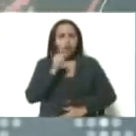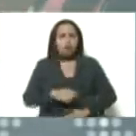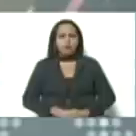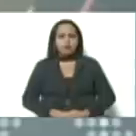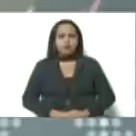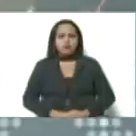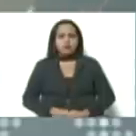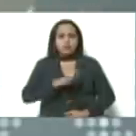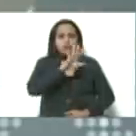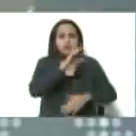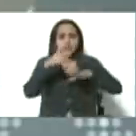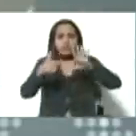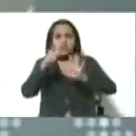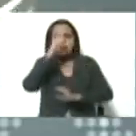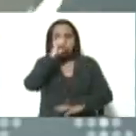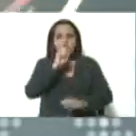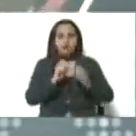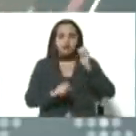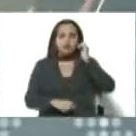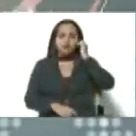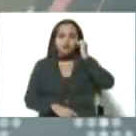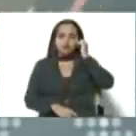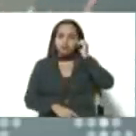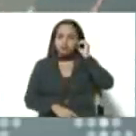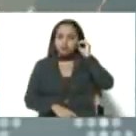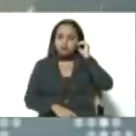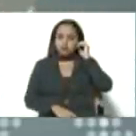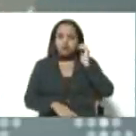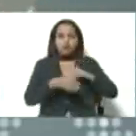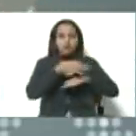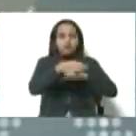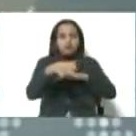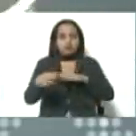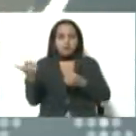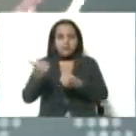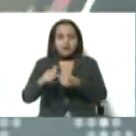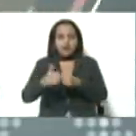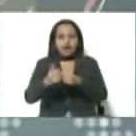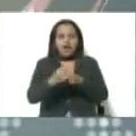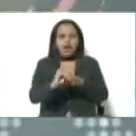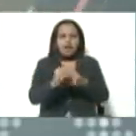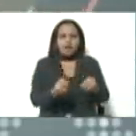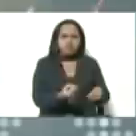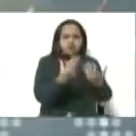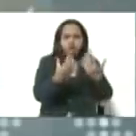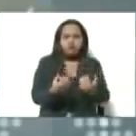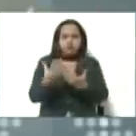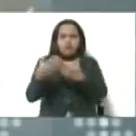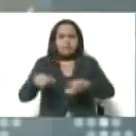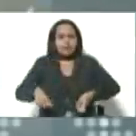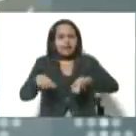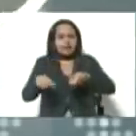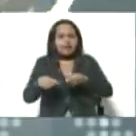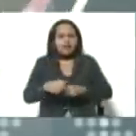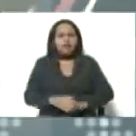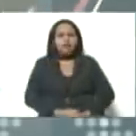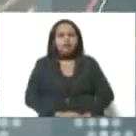56 años de edad en el municipio maracaibo un poco del mercado de las pulgas